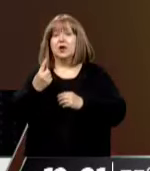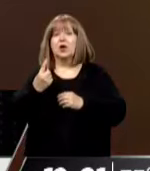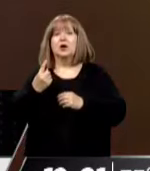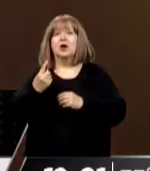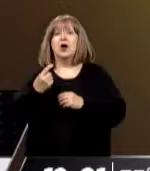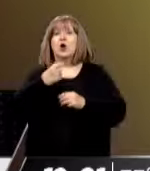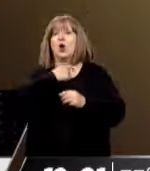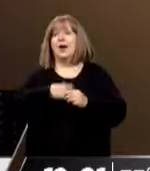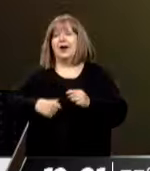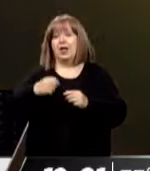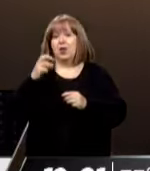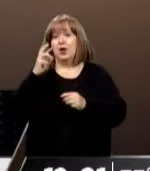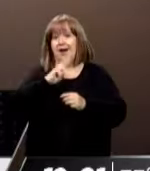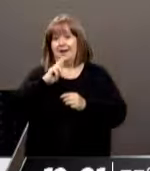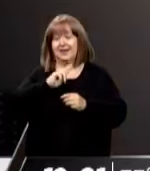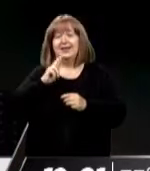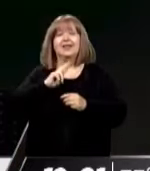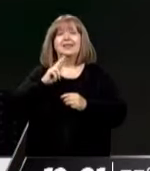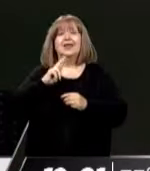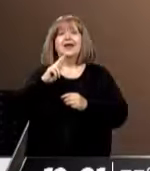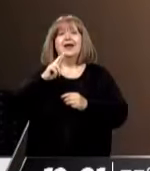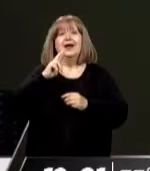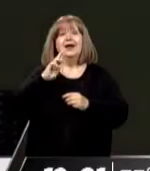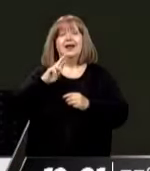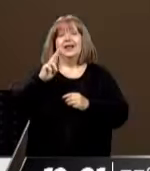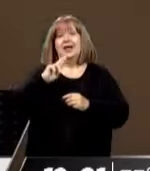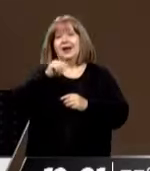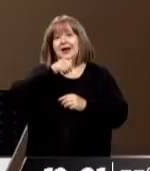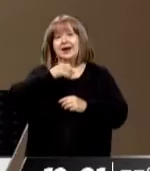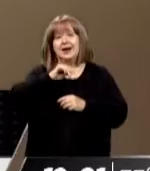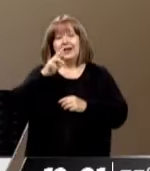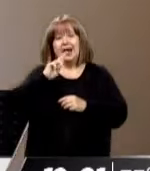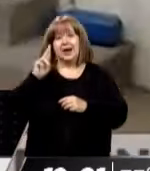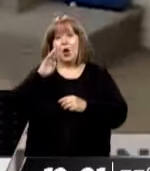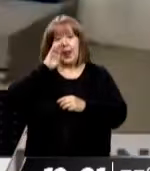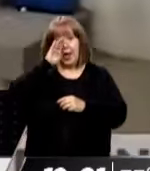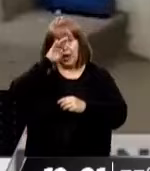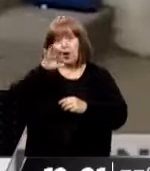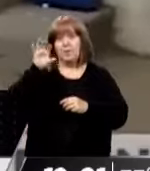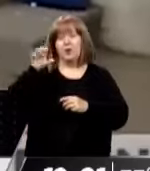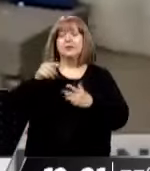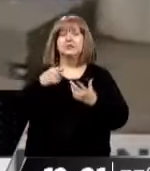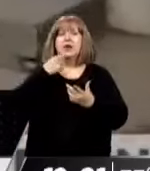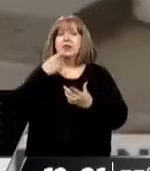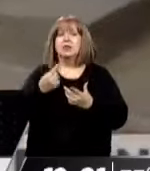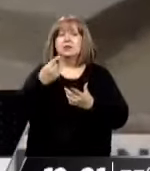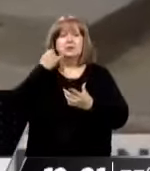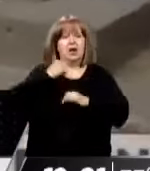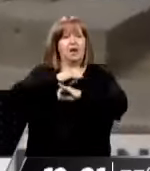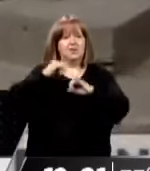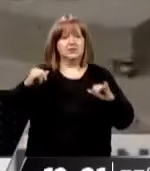propia gobernadora de Río Negro, Arabella Carreras, cuya policía provincial detuvo a este hombre, que está preso